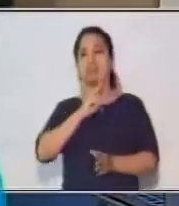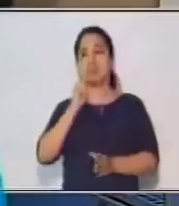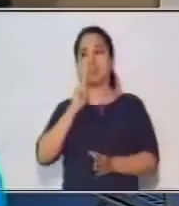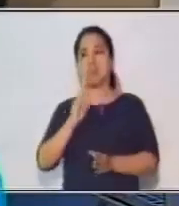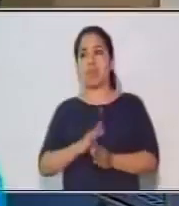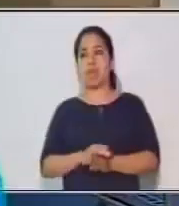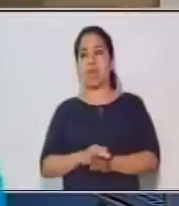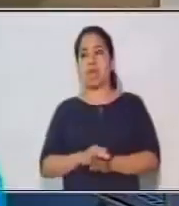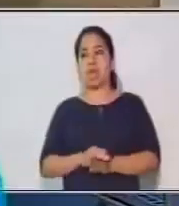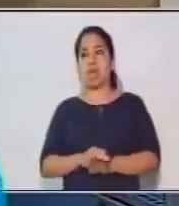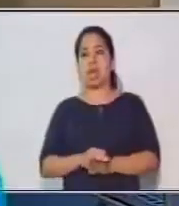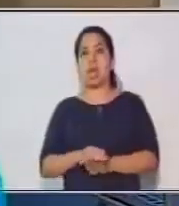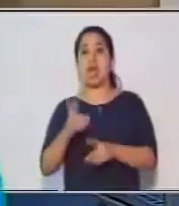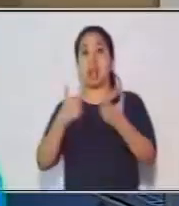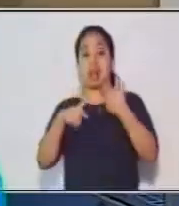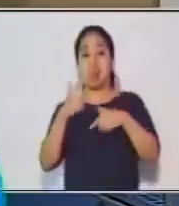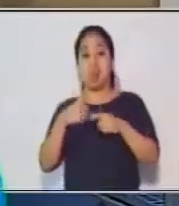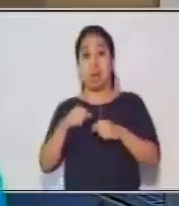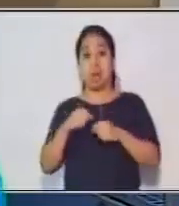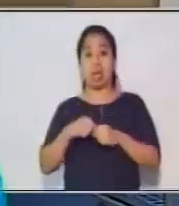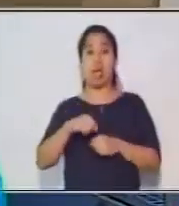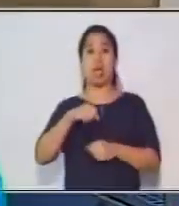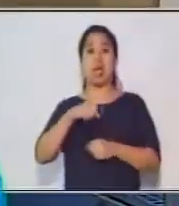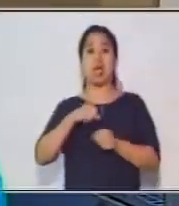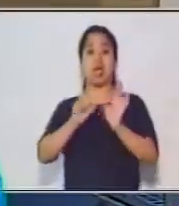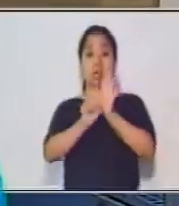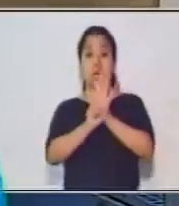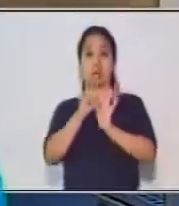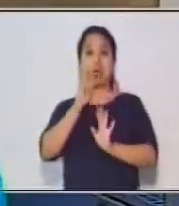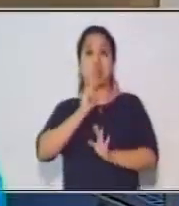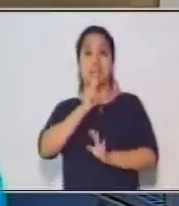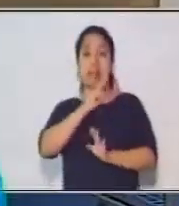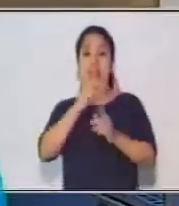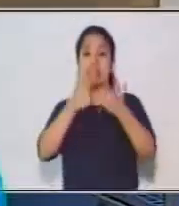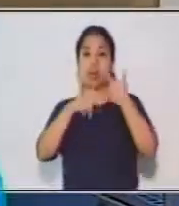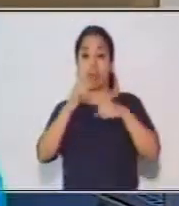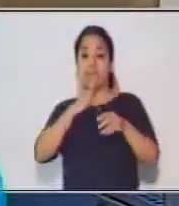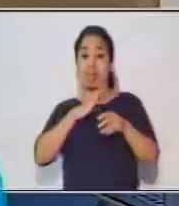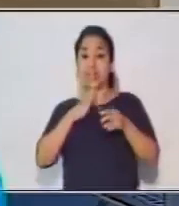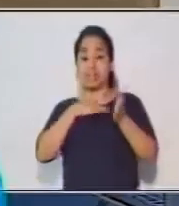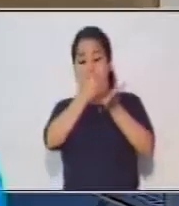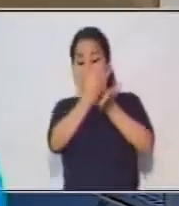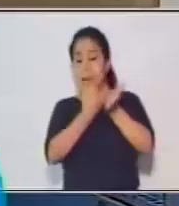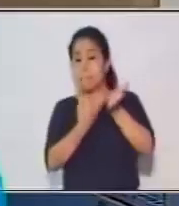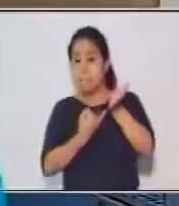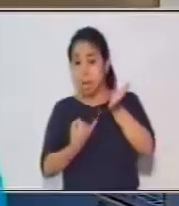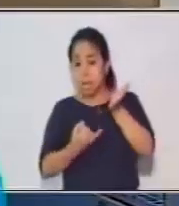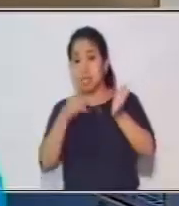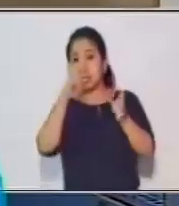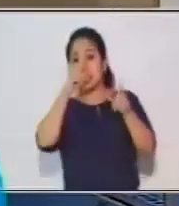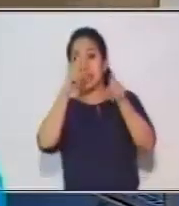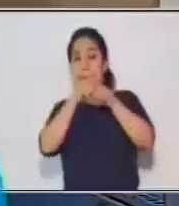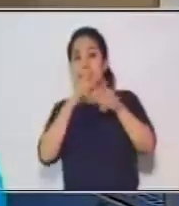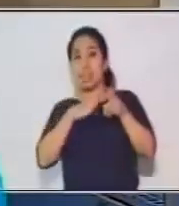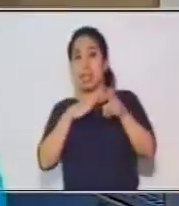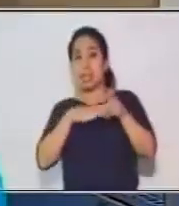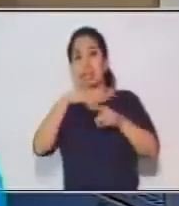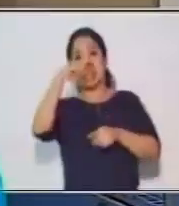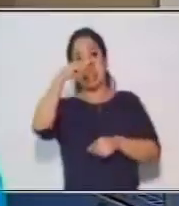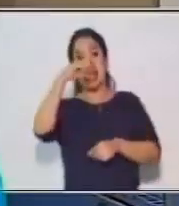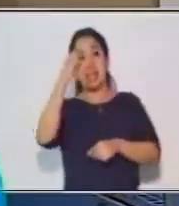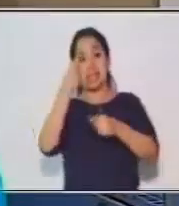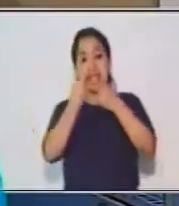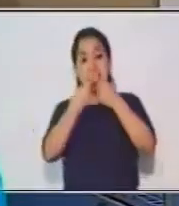lenguaje icónico verbal es el lenguaje que lleva imágenes, pero también lleva texto.